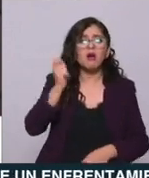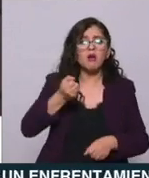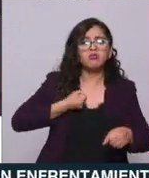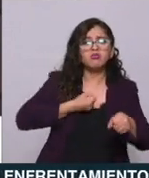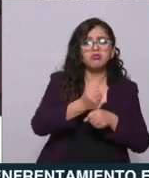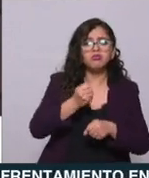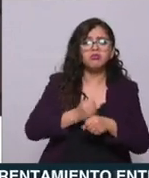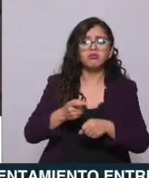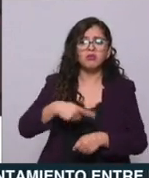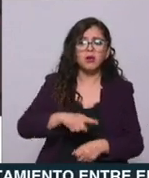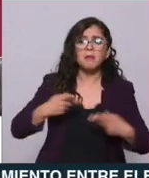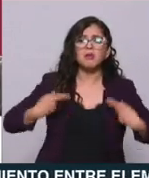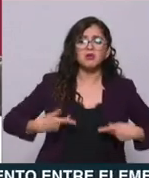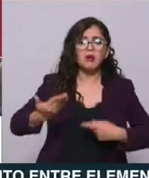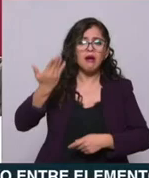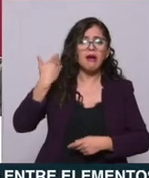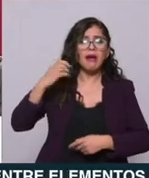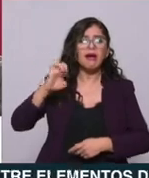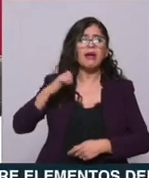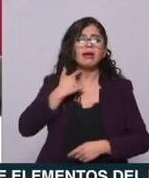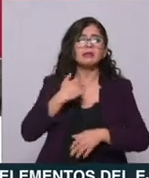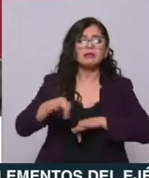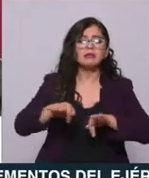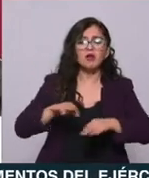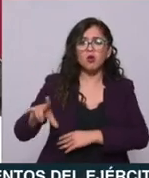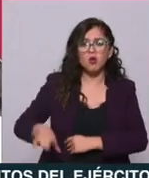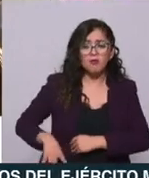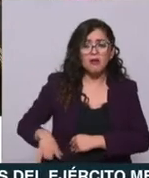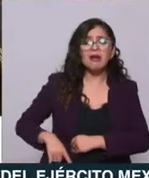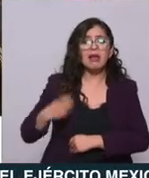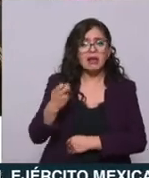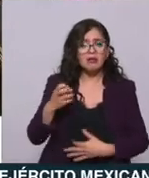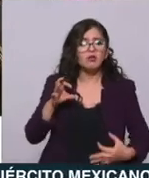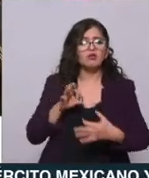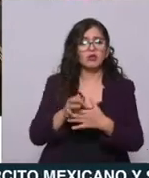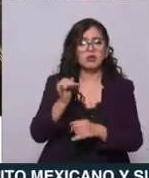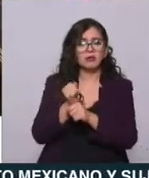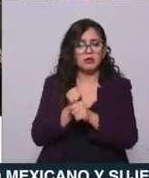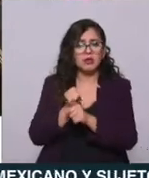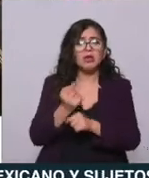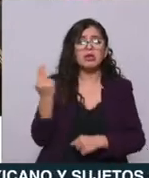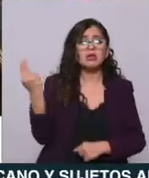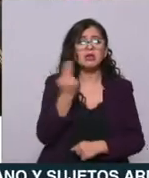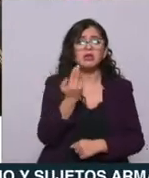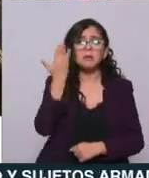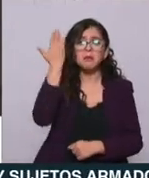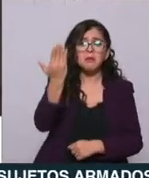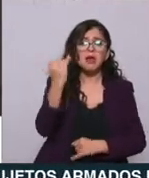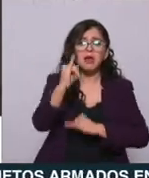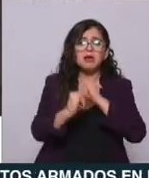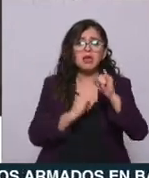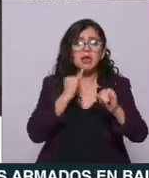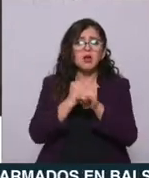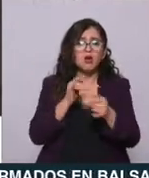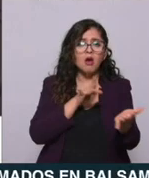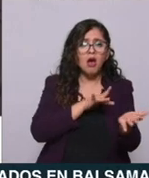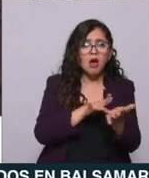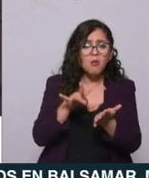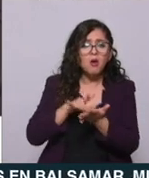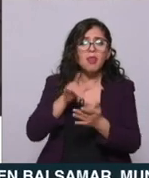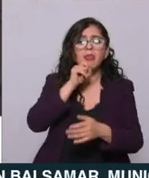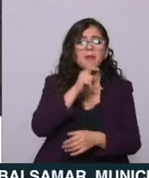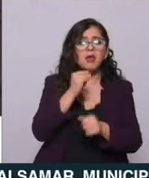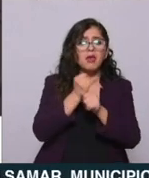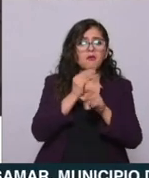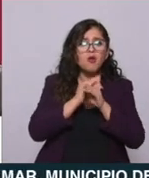de servidores públicos. Esa ya forma parte de la investigación. Necesitamos la cooperación internacional, necesitamos información del